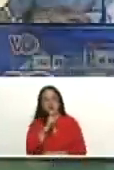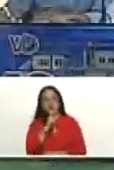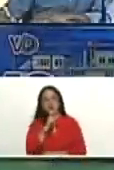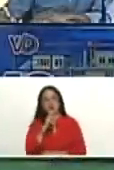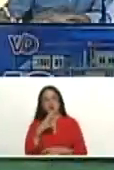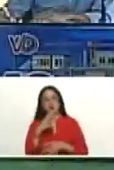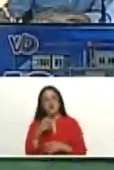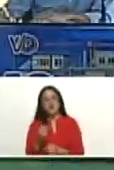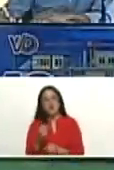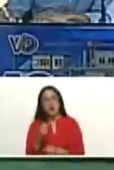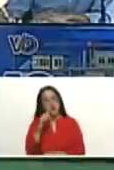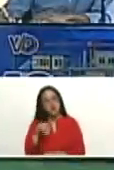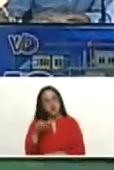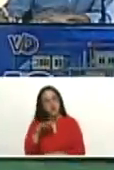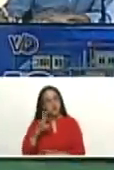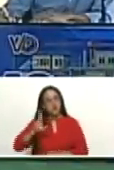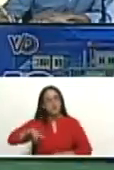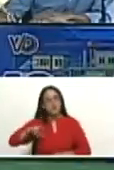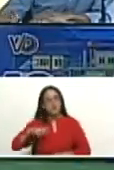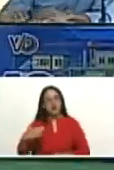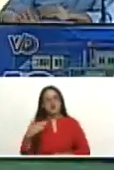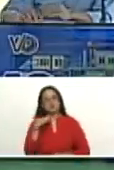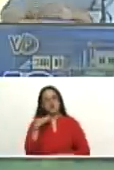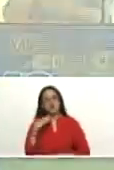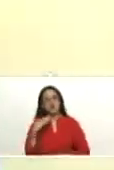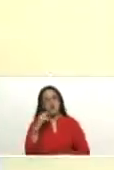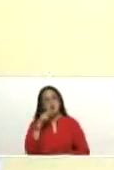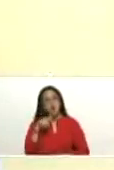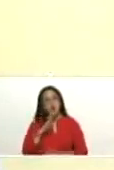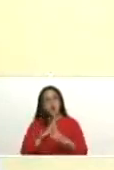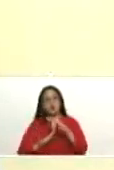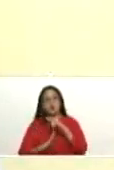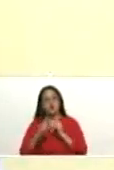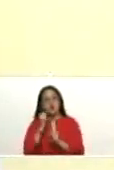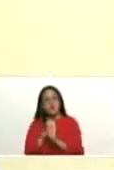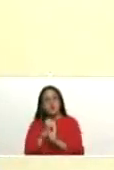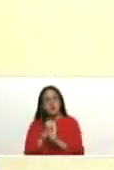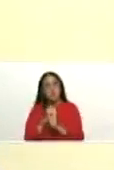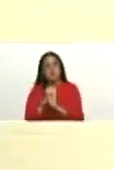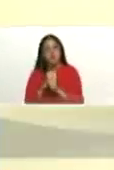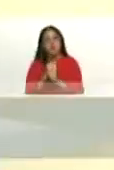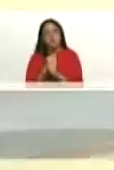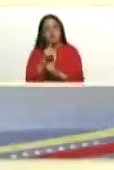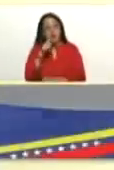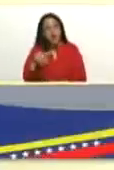confía que el pueblo jamás va a fallar. El pueblo humilde, el pueblo de a pie.